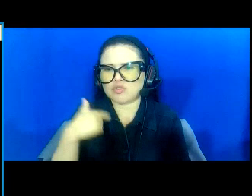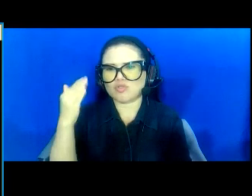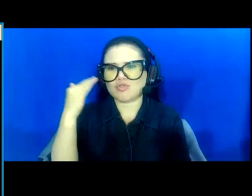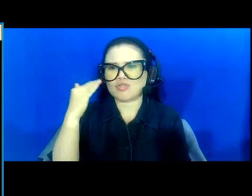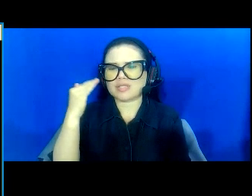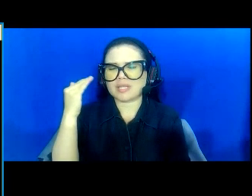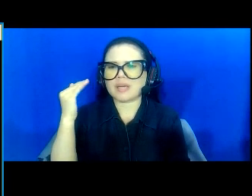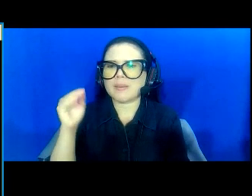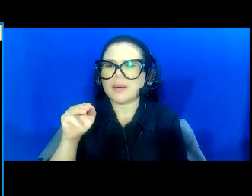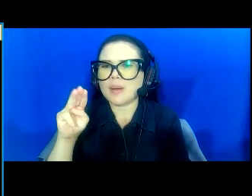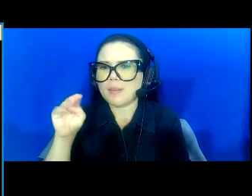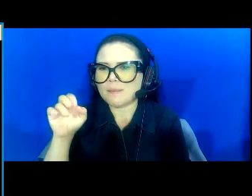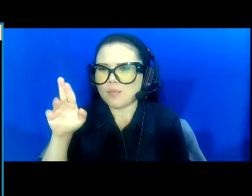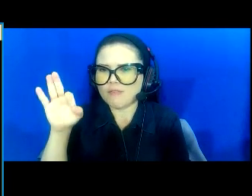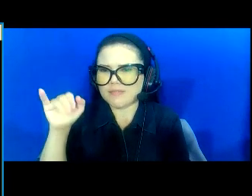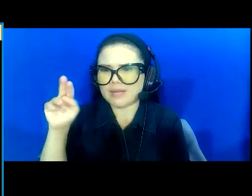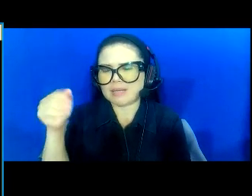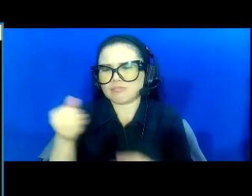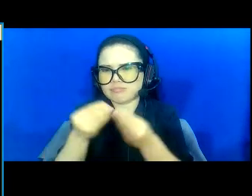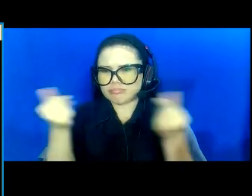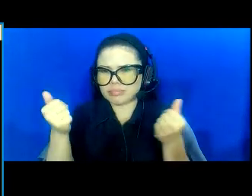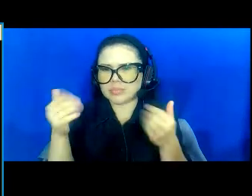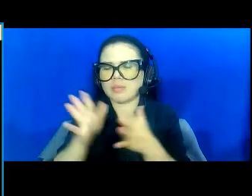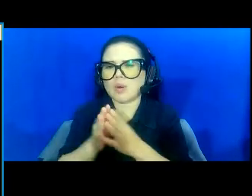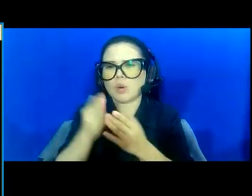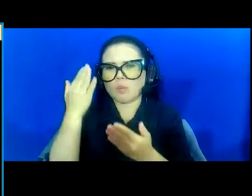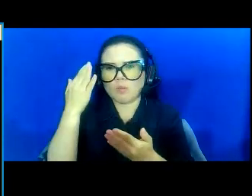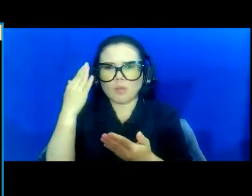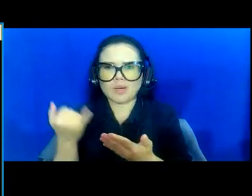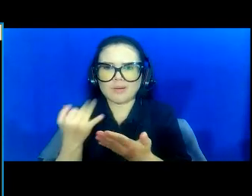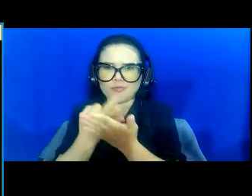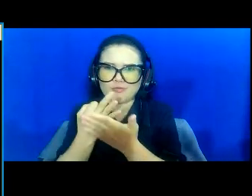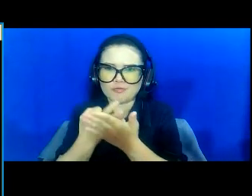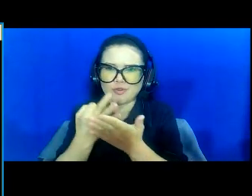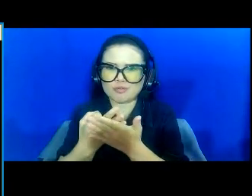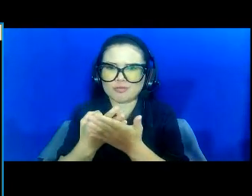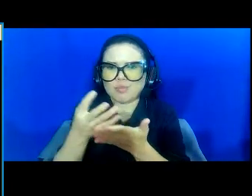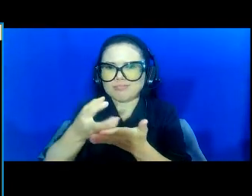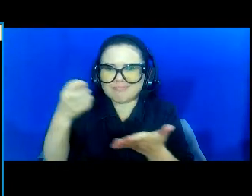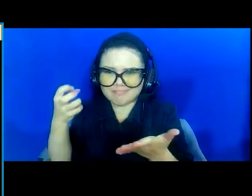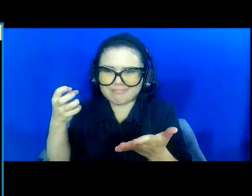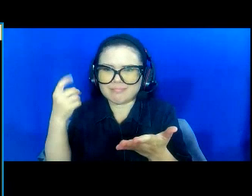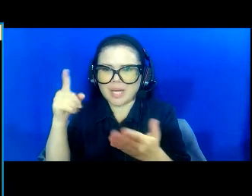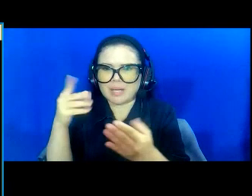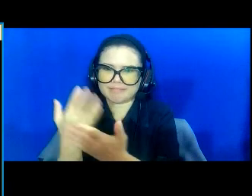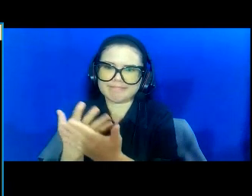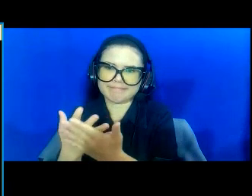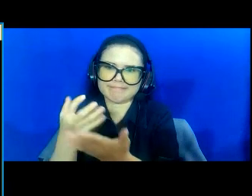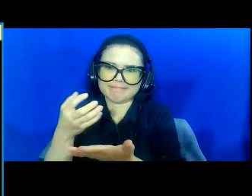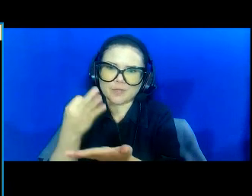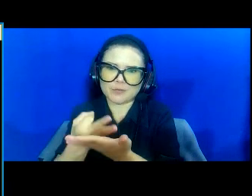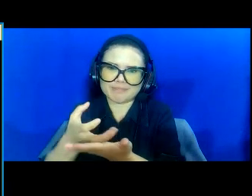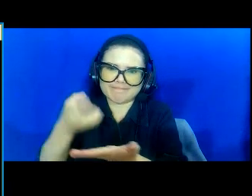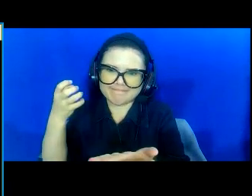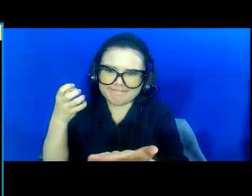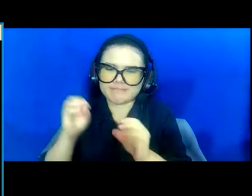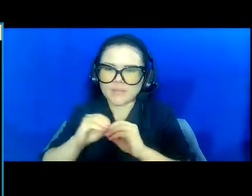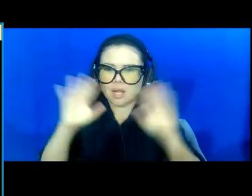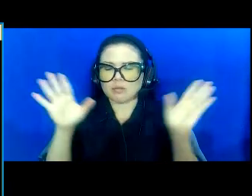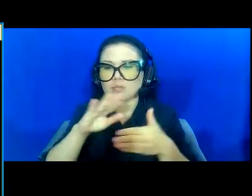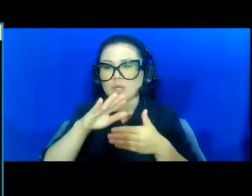para la corporación que en aquel momento corría salud correccional. Y claro, como toda organización con